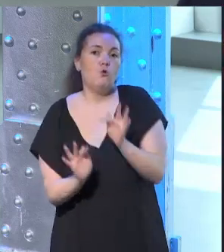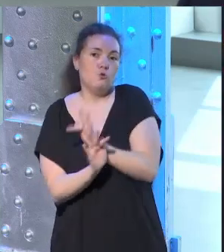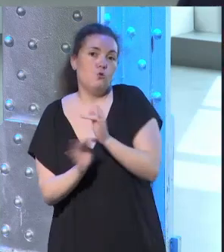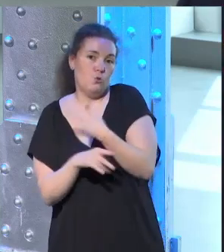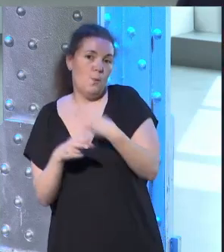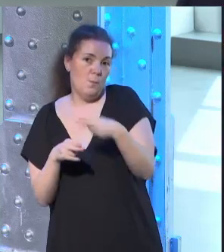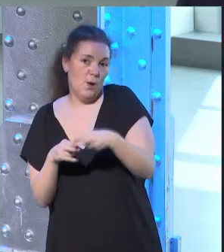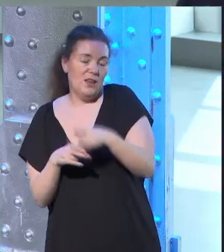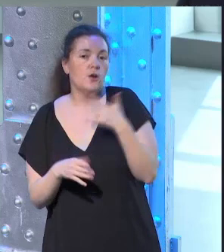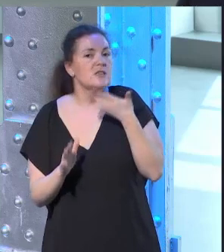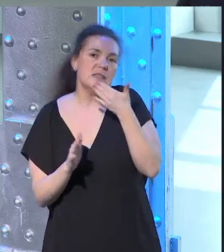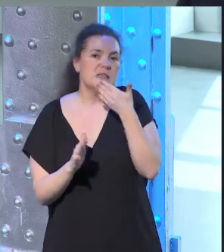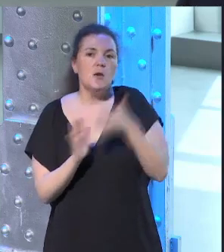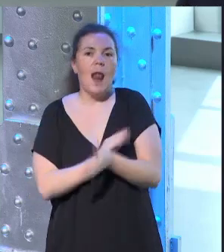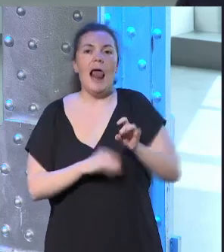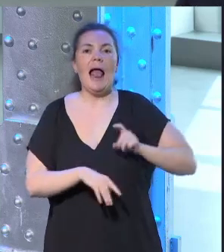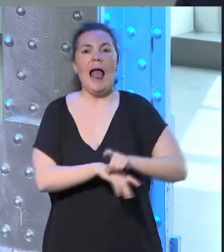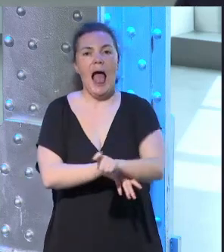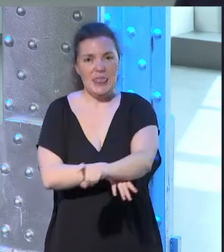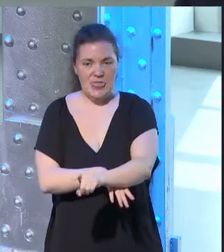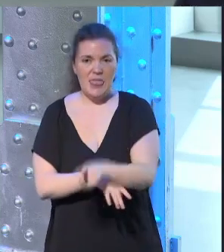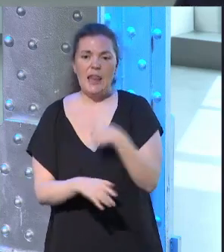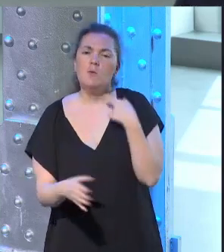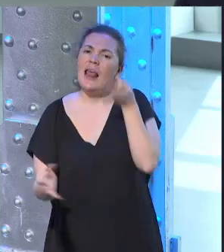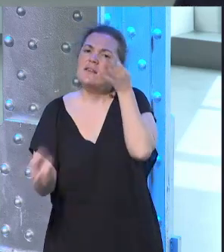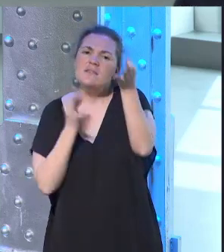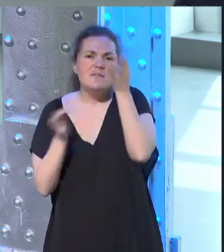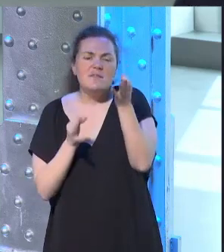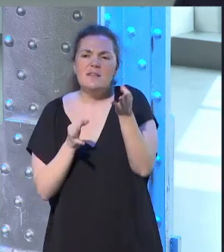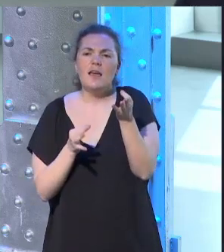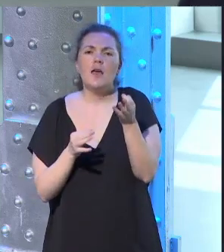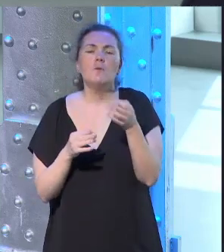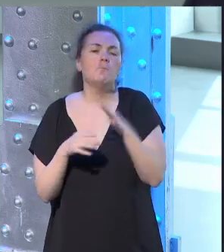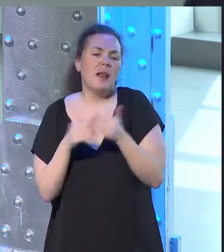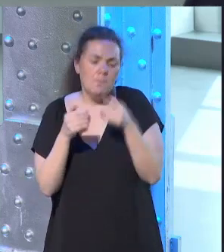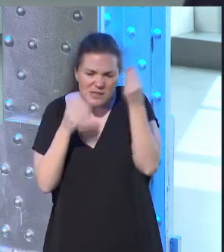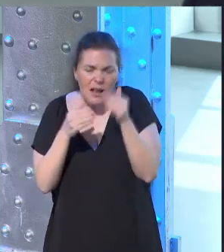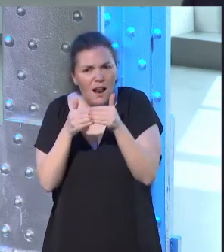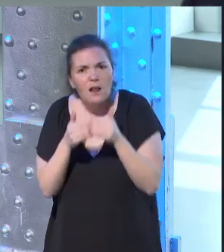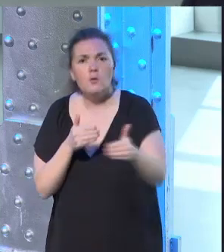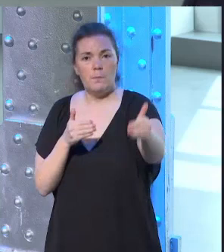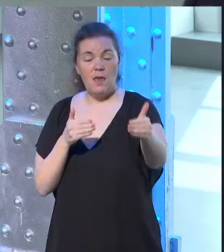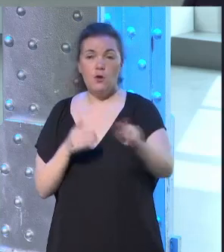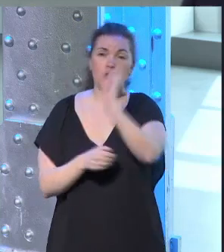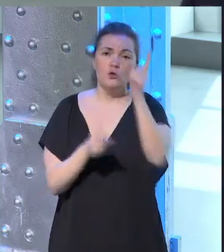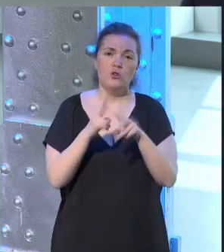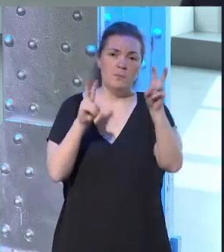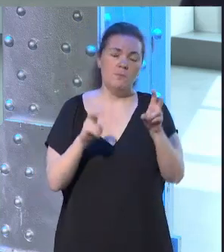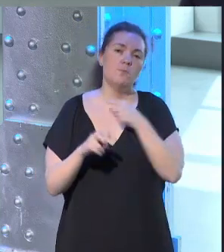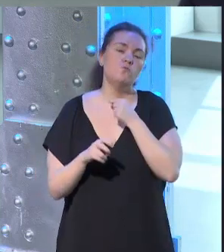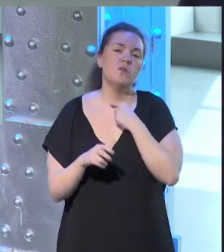afrontar estos temas que exigen una conspiración de largoplacistas, que es lo que tendríamos que hacer. Y el otro asunto que me gustaría vuestra opinión